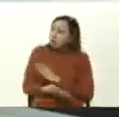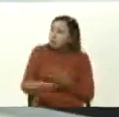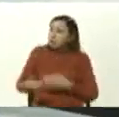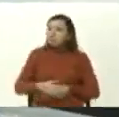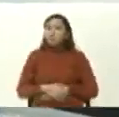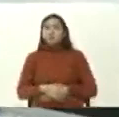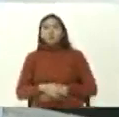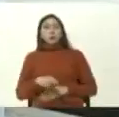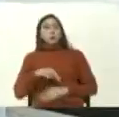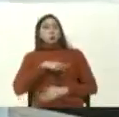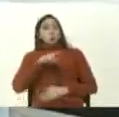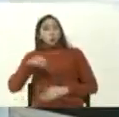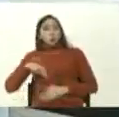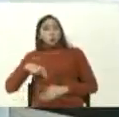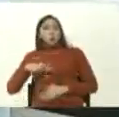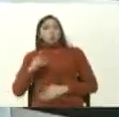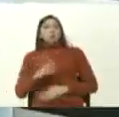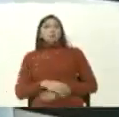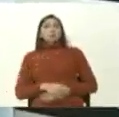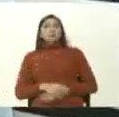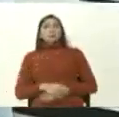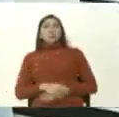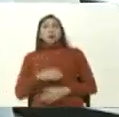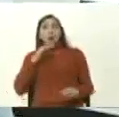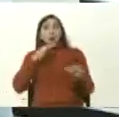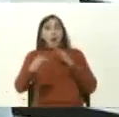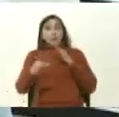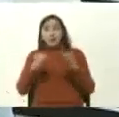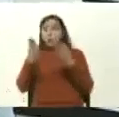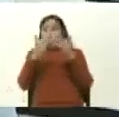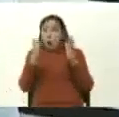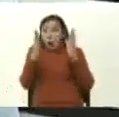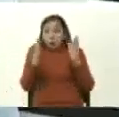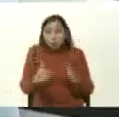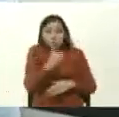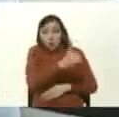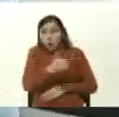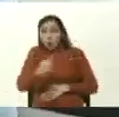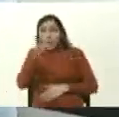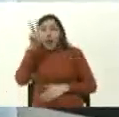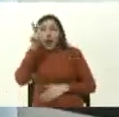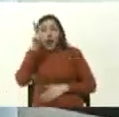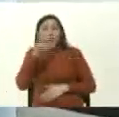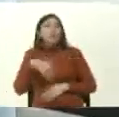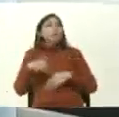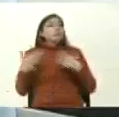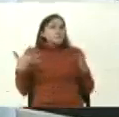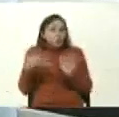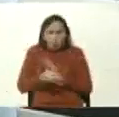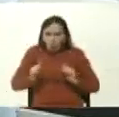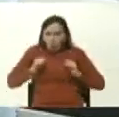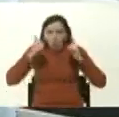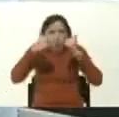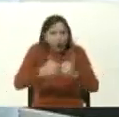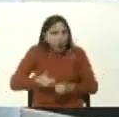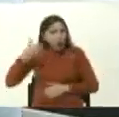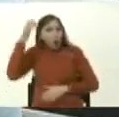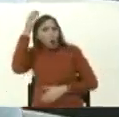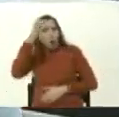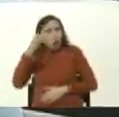acá hoy estamos explicándole a los estudiantes, como son de tercer año, están apenas iniciando su